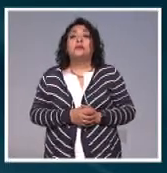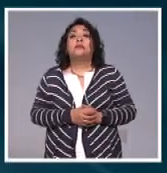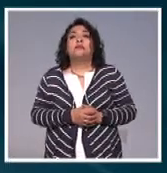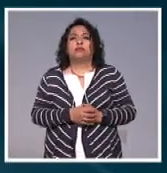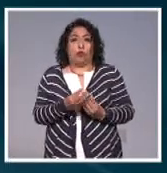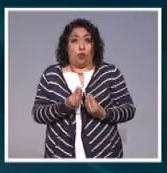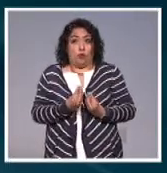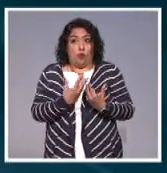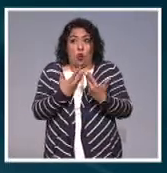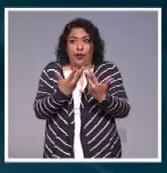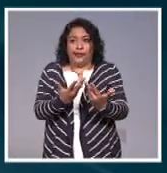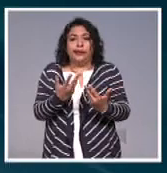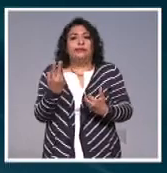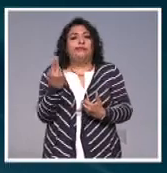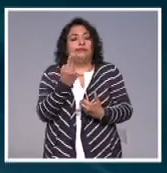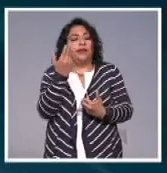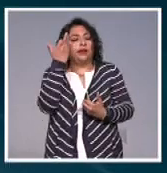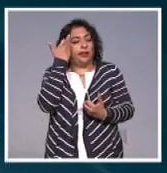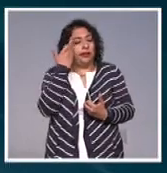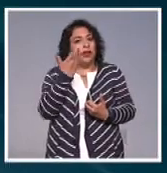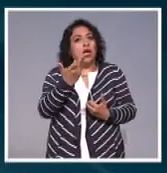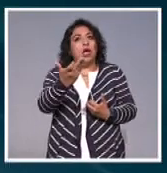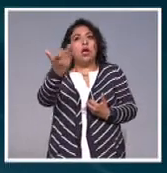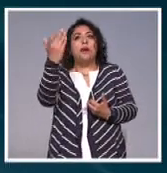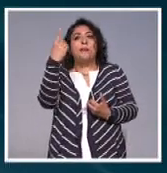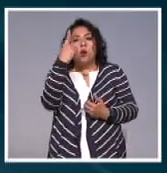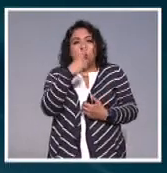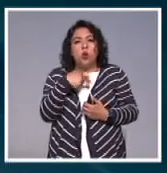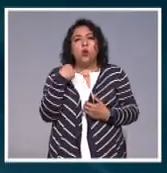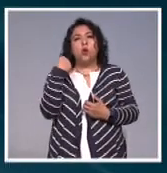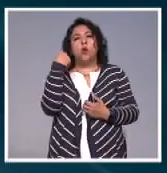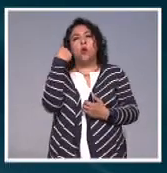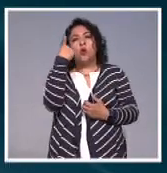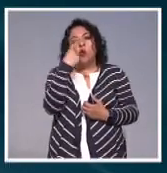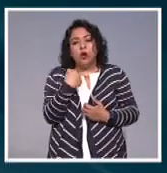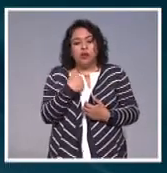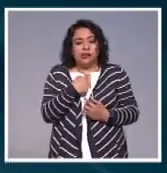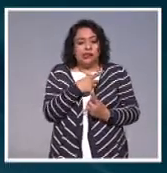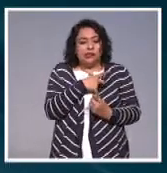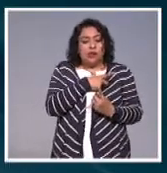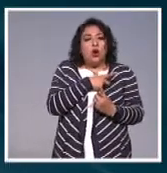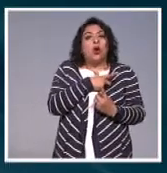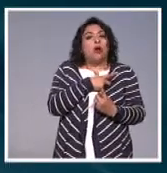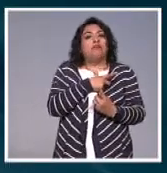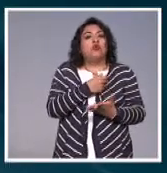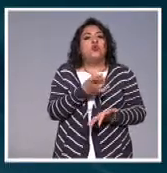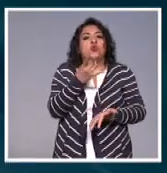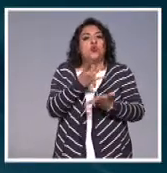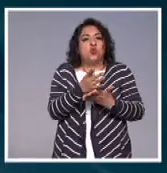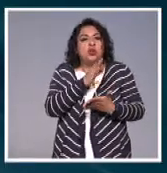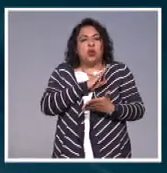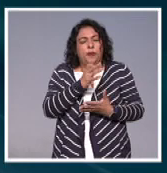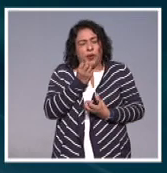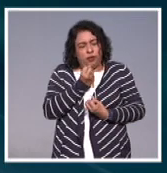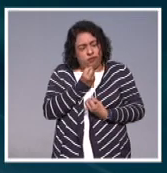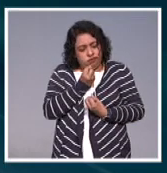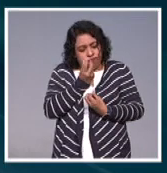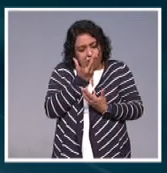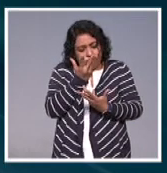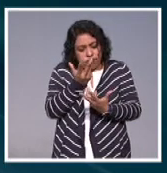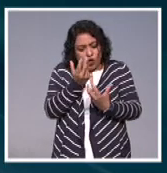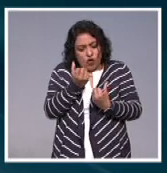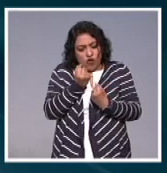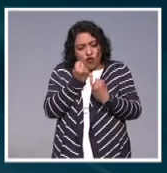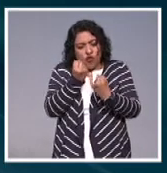Para ser poetas hay que tener mucho tiempo. Horas y horas de soledad son el único modo para que se forme algo que es